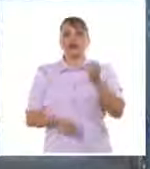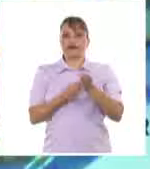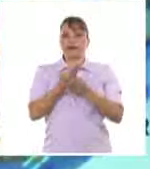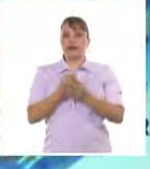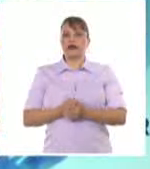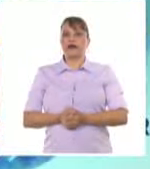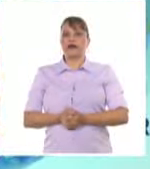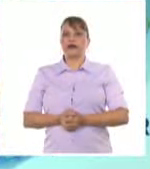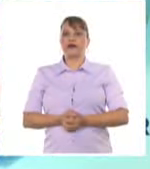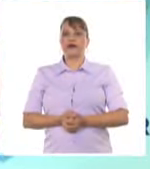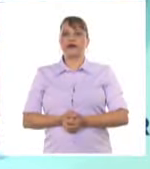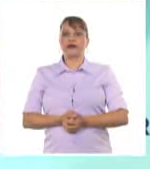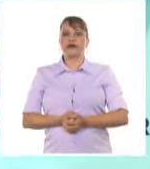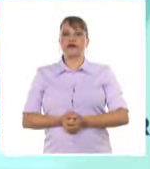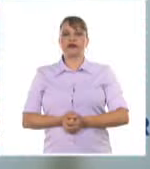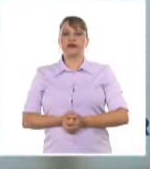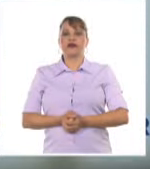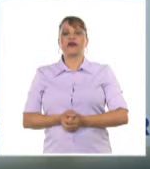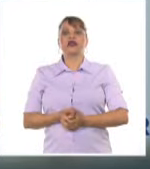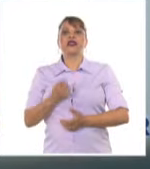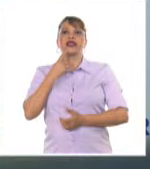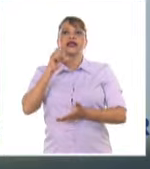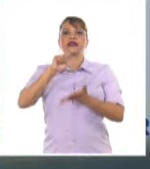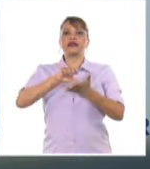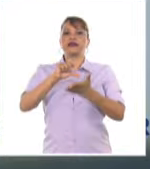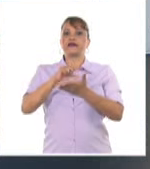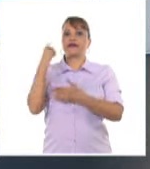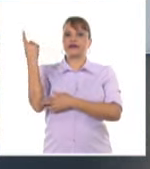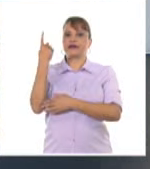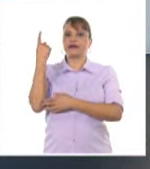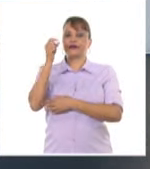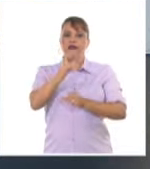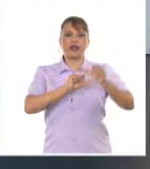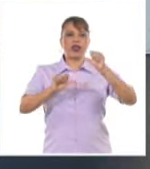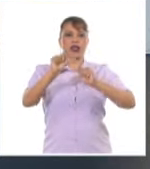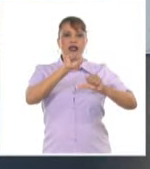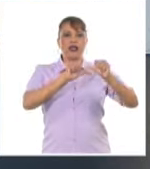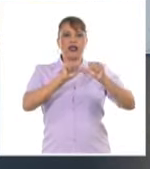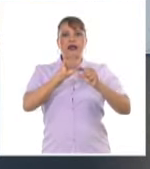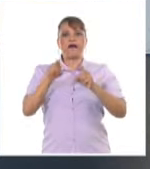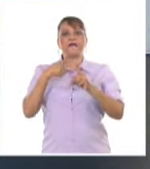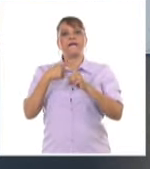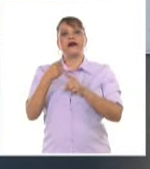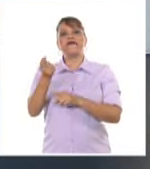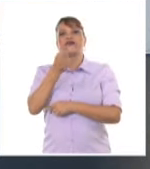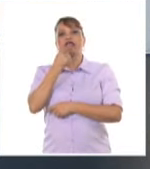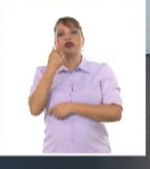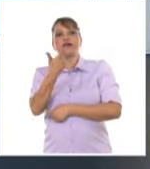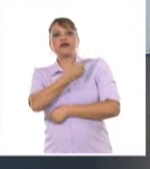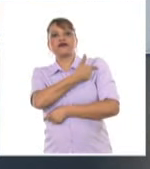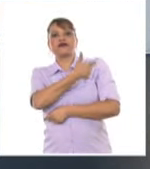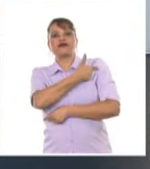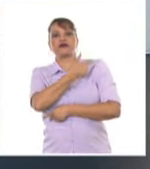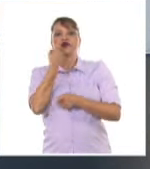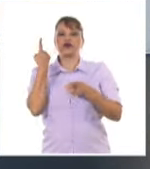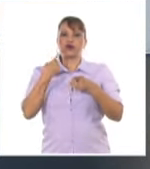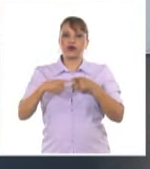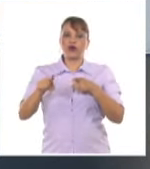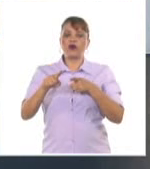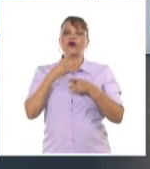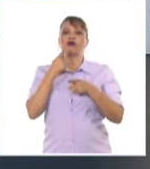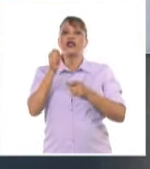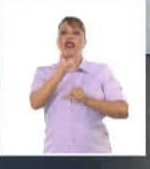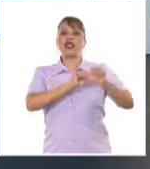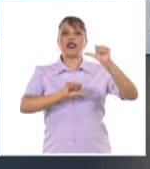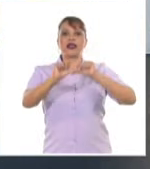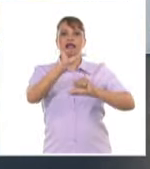para el diagnóstico molecular del Centro Nacional de Biopreparados Biosen y el medicamento inyectable enoxaparina sódica de los laboratorios